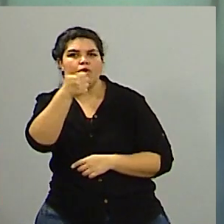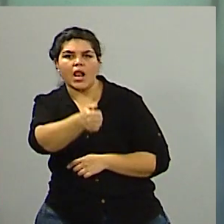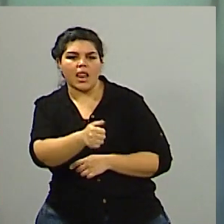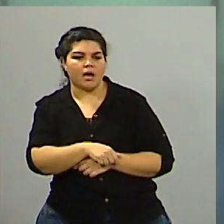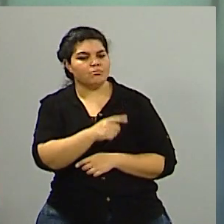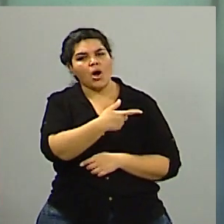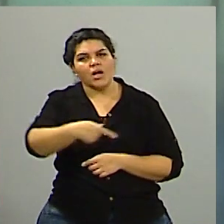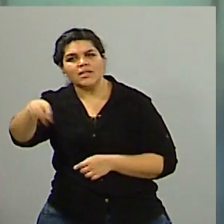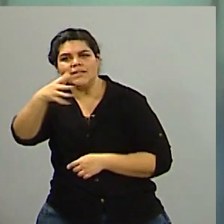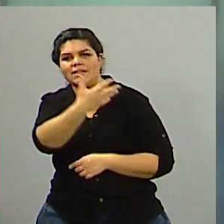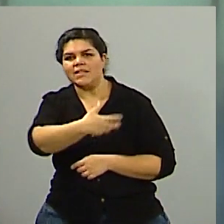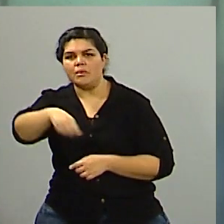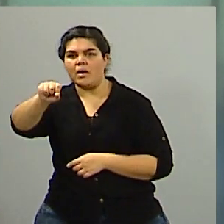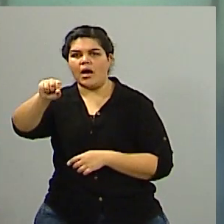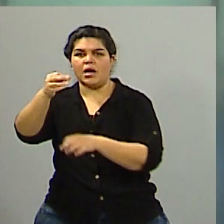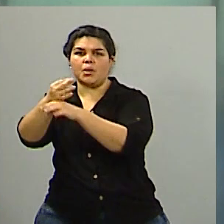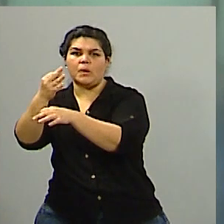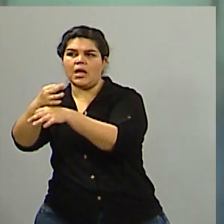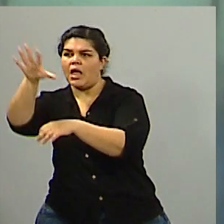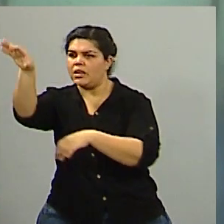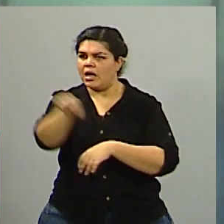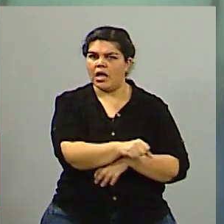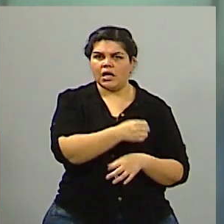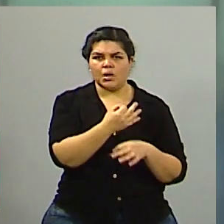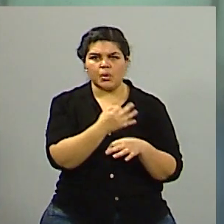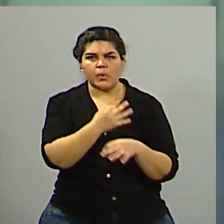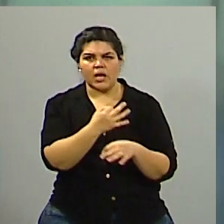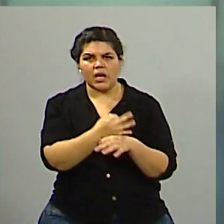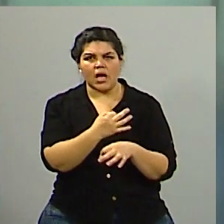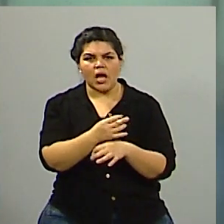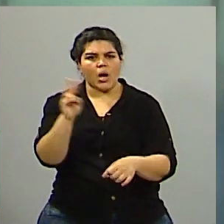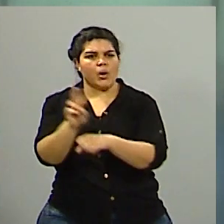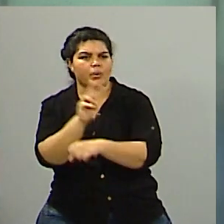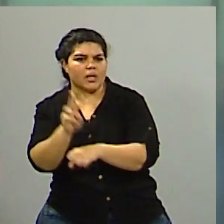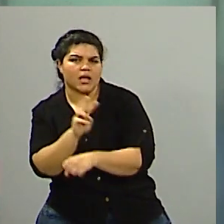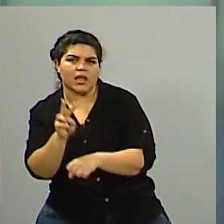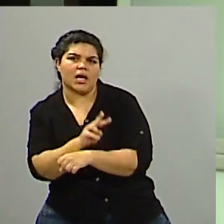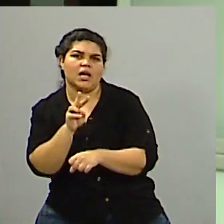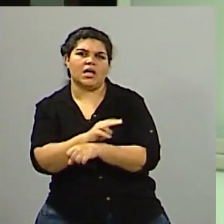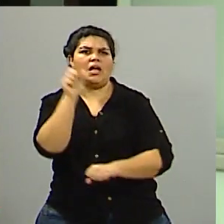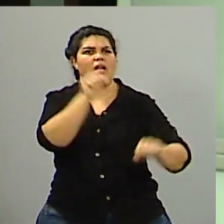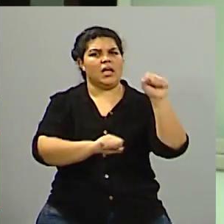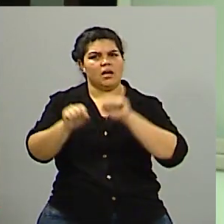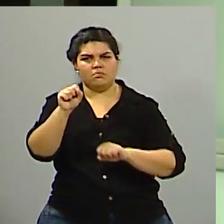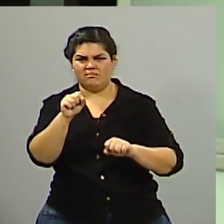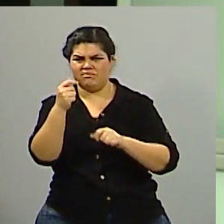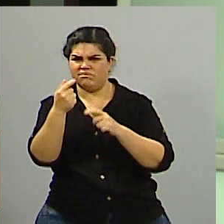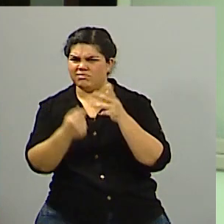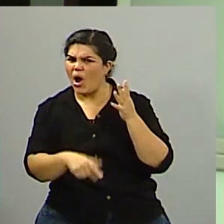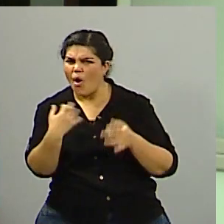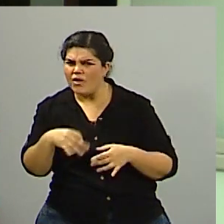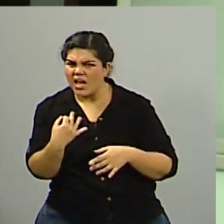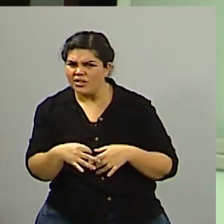los tenés que llevar o traer de la escuela y demás. Bueno, eso no es una obligación, ¿no? Me parece, y quiero detenerme ahí, Belén, porque me parece que está